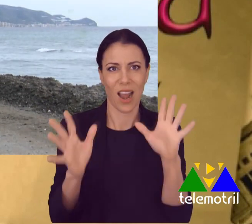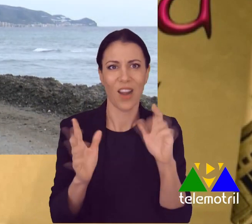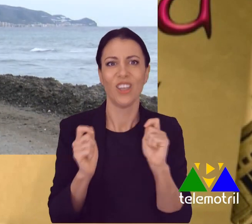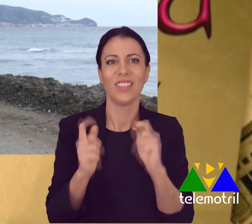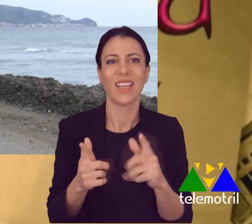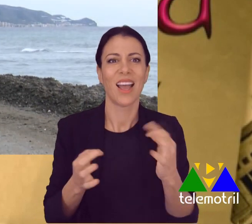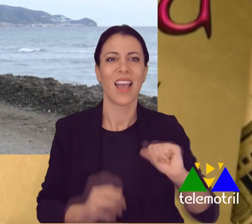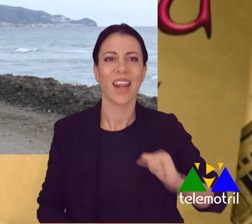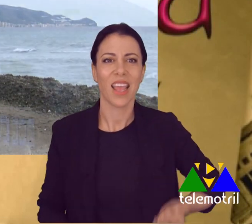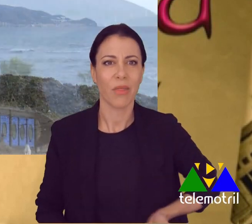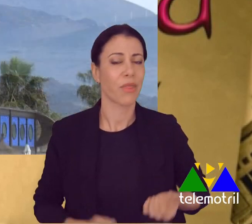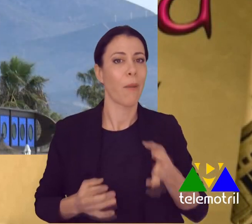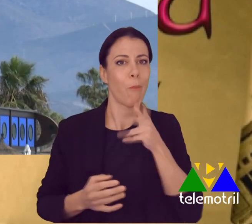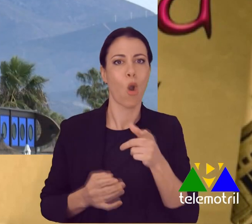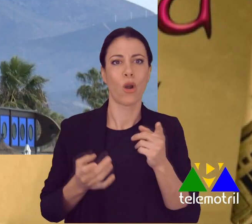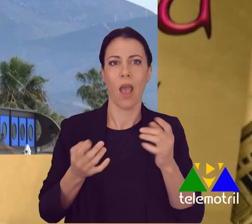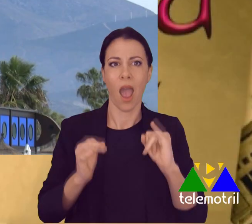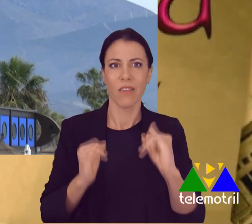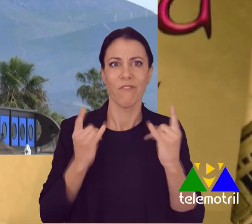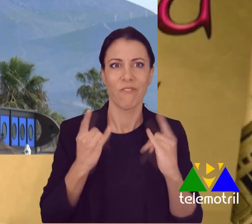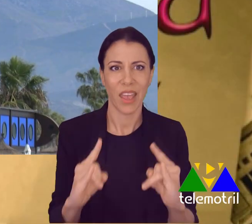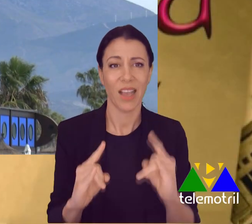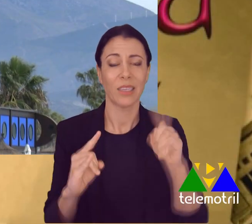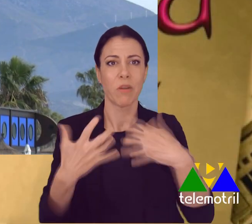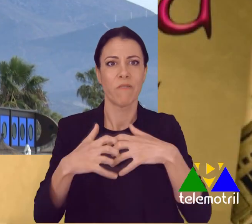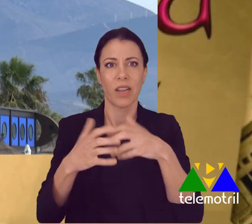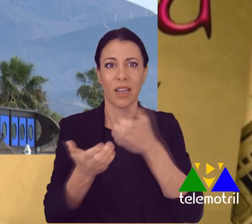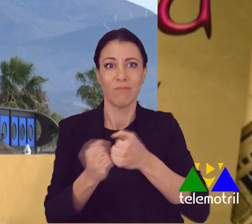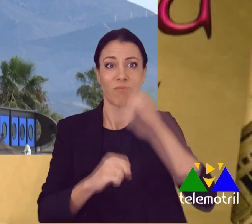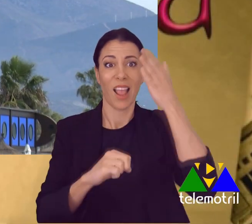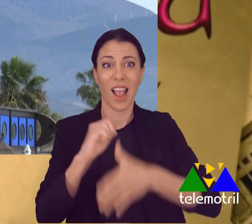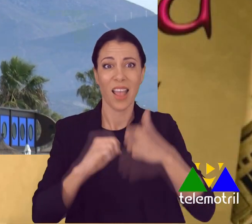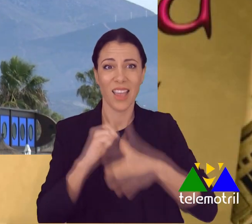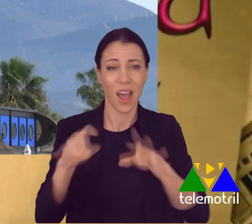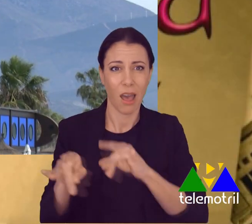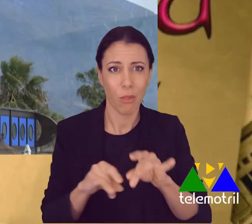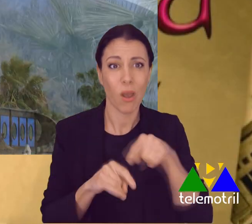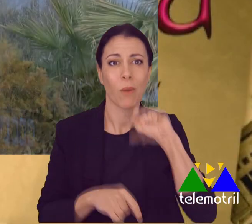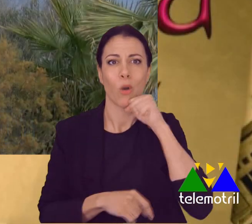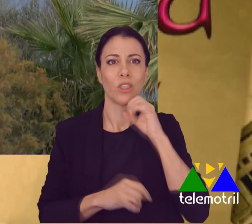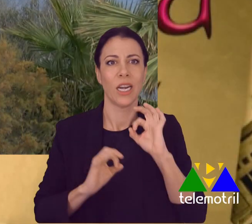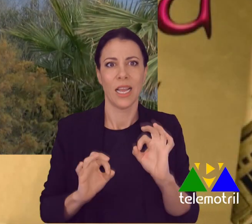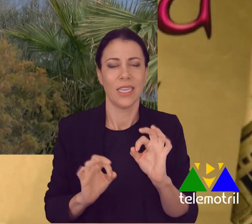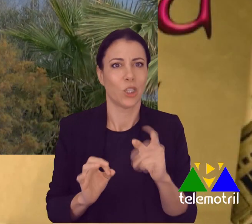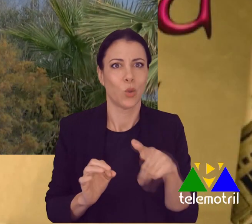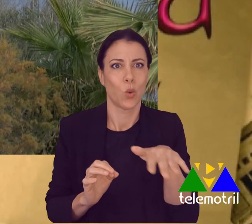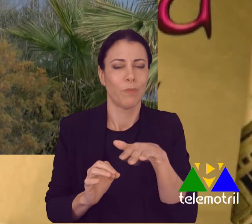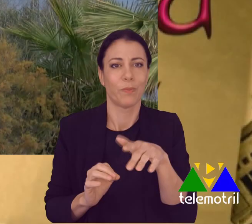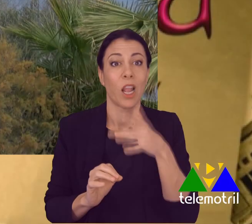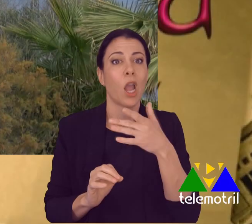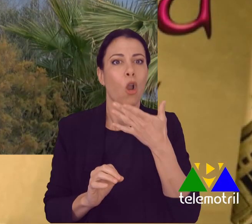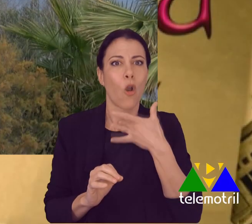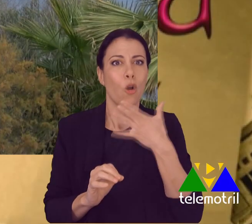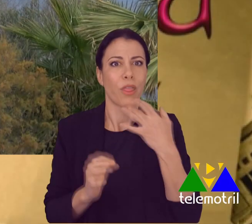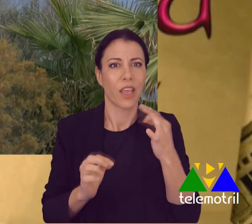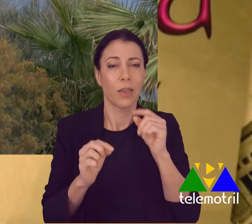a la riqueza de la Vega, a las cañas de azúcar, a que Motril es una ciudad muy fértil, a que Motril es conocida en los 4 puntos